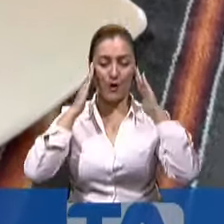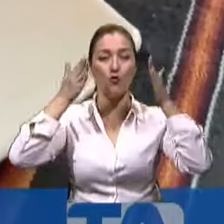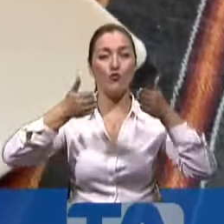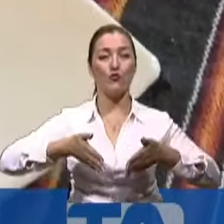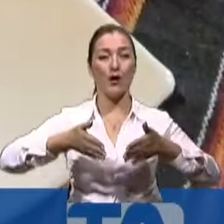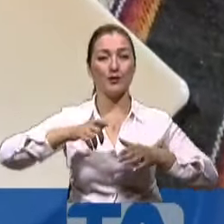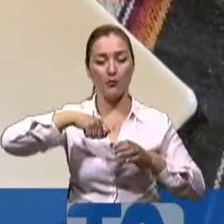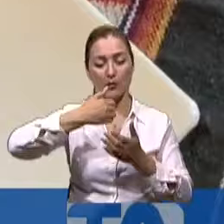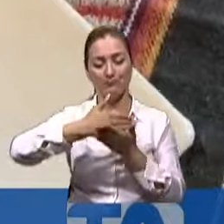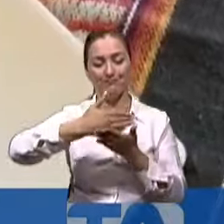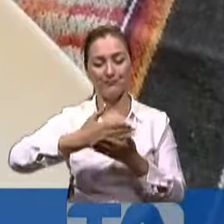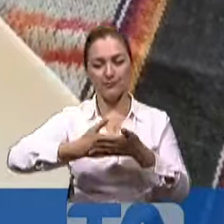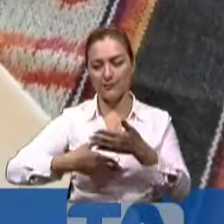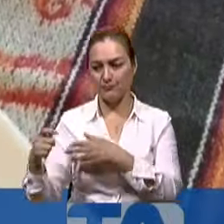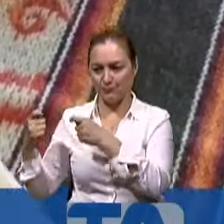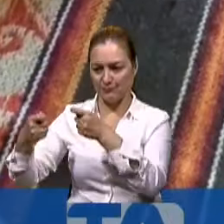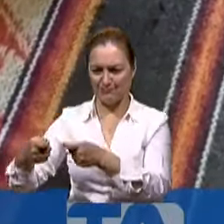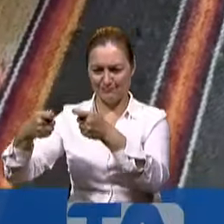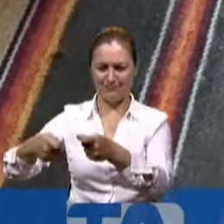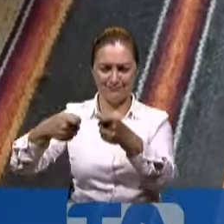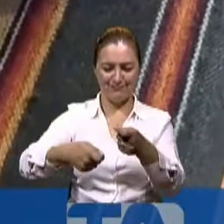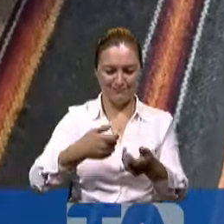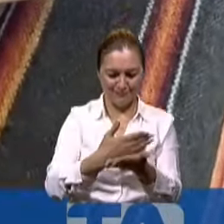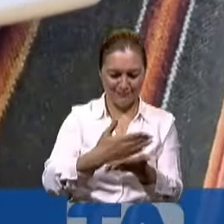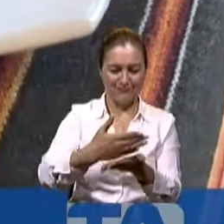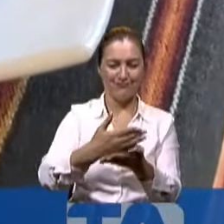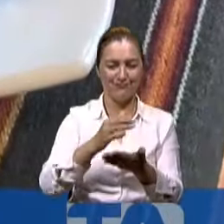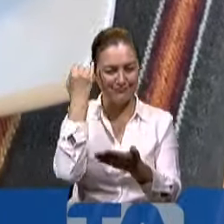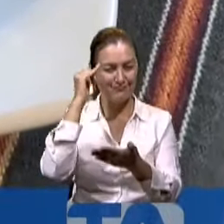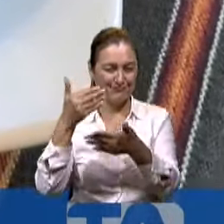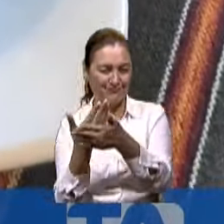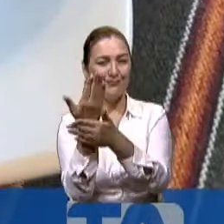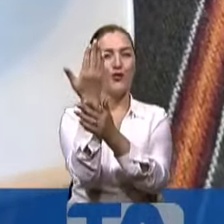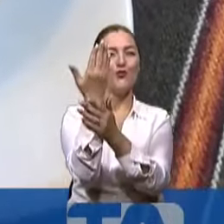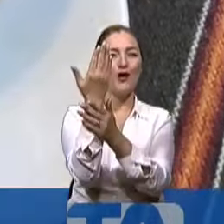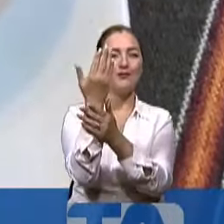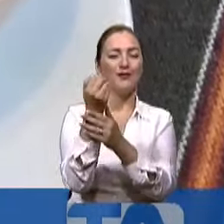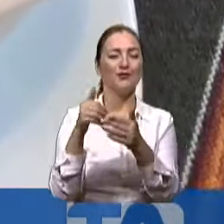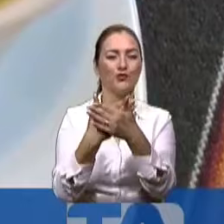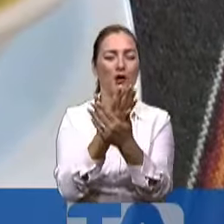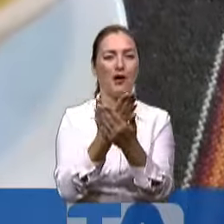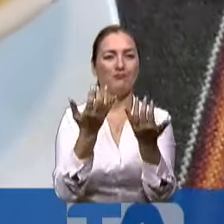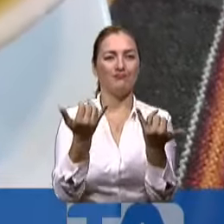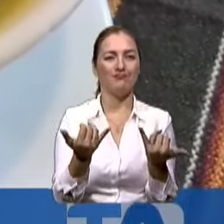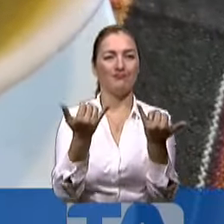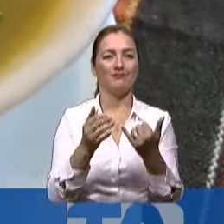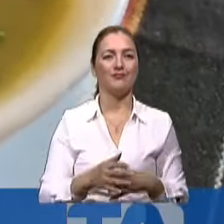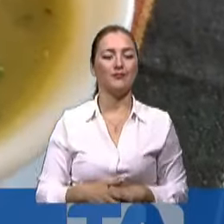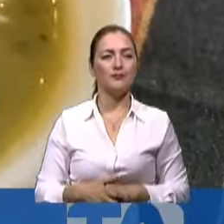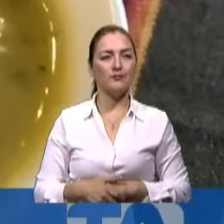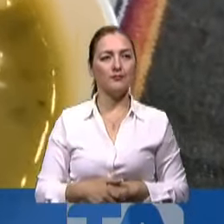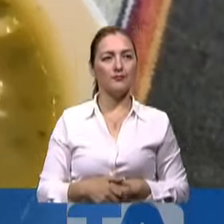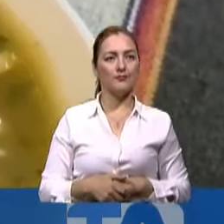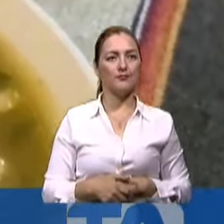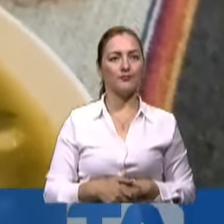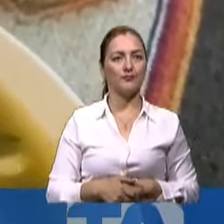generación en generación pasando recetas, bueno, también incrementando platos, innovando, tratando de adaptarnos a las nuevas tendencias y a los nuevos requerimientos de los